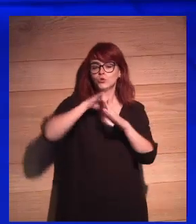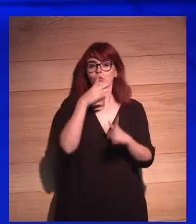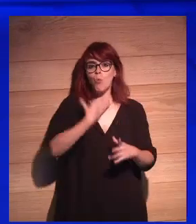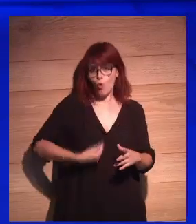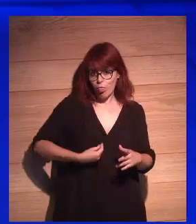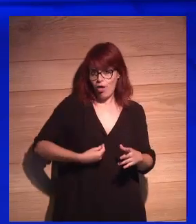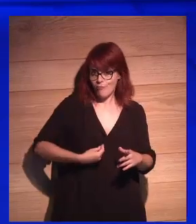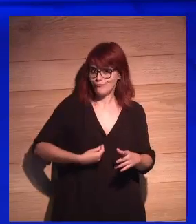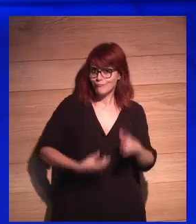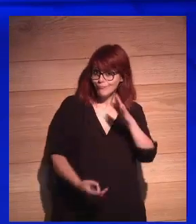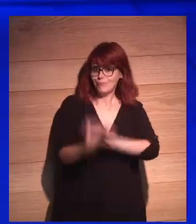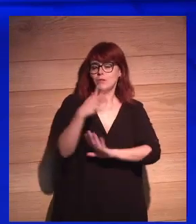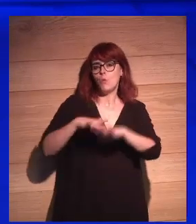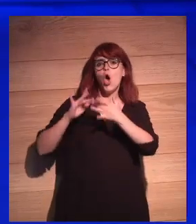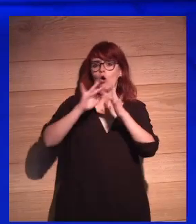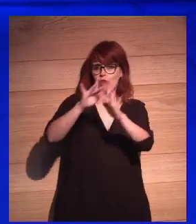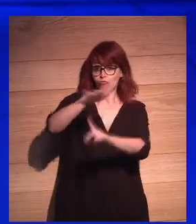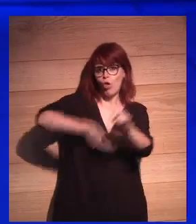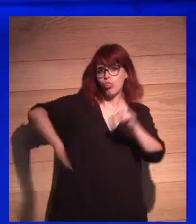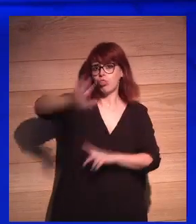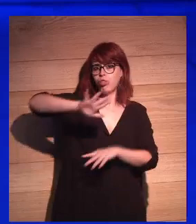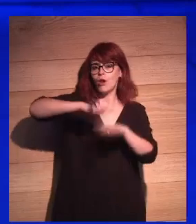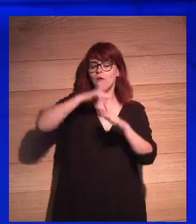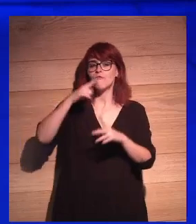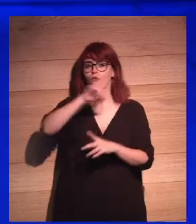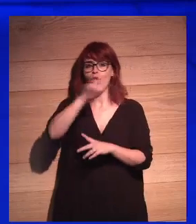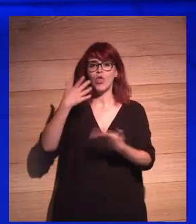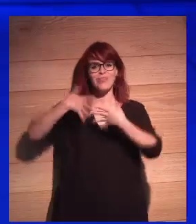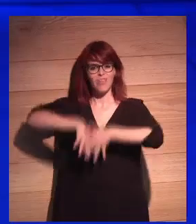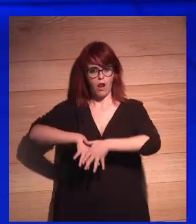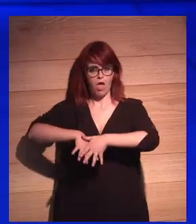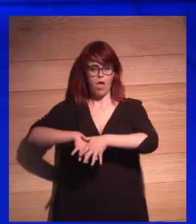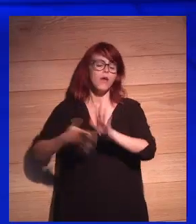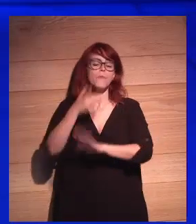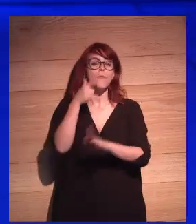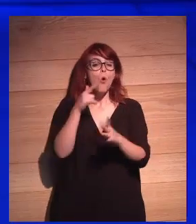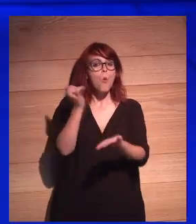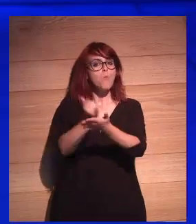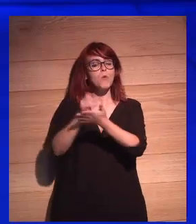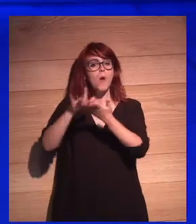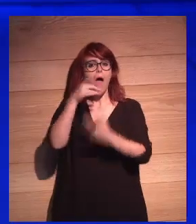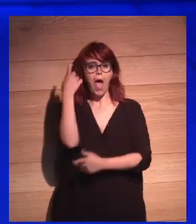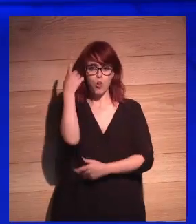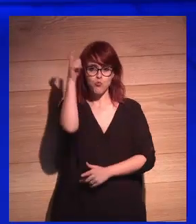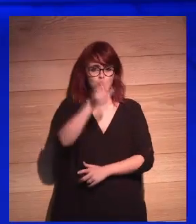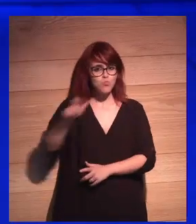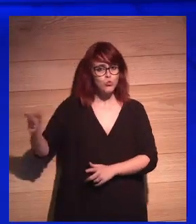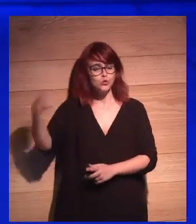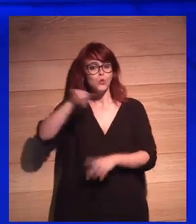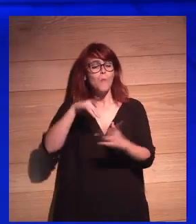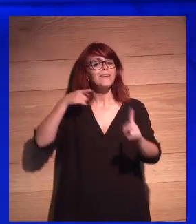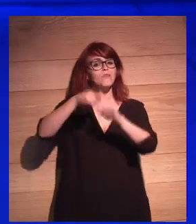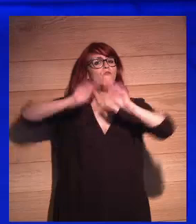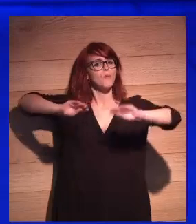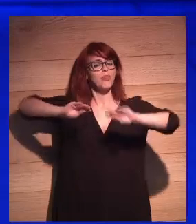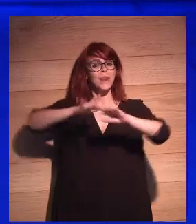Murcia, entonces teníamos buenos contactos allí y con la Fundación Integra nos pidió hacer un prototipo para usarlo con alumnos para